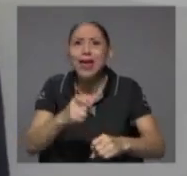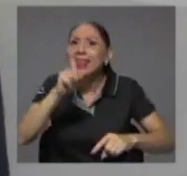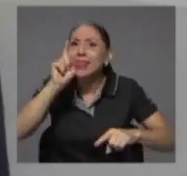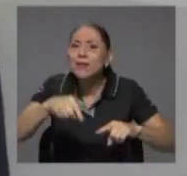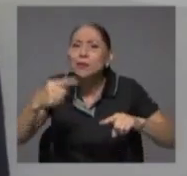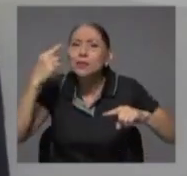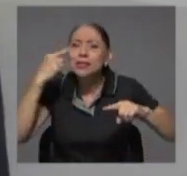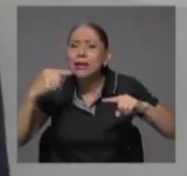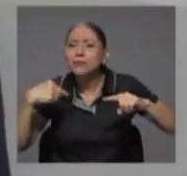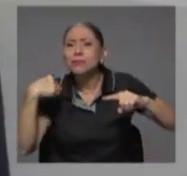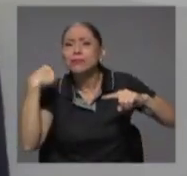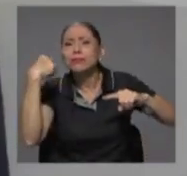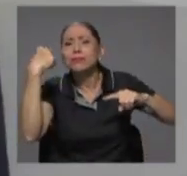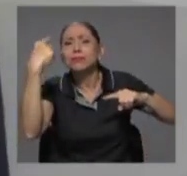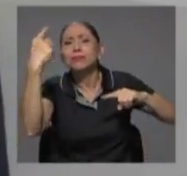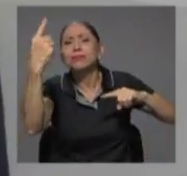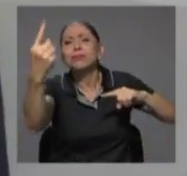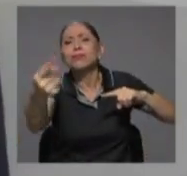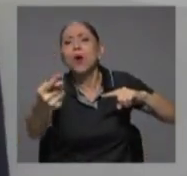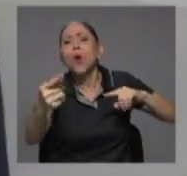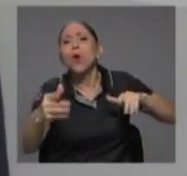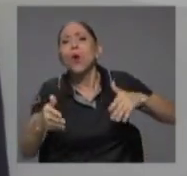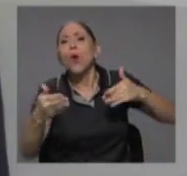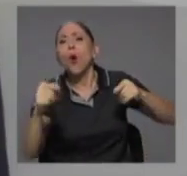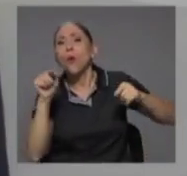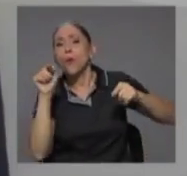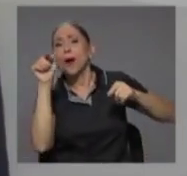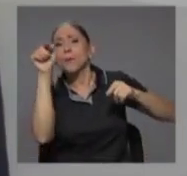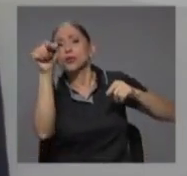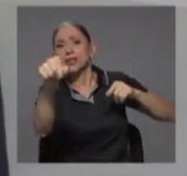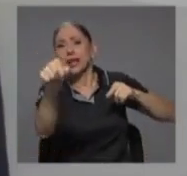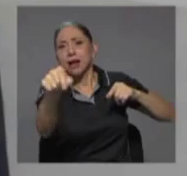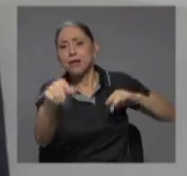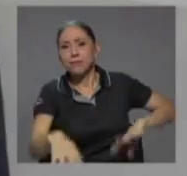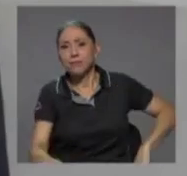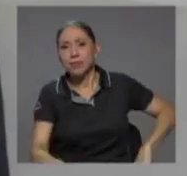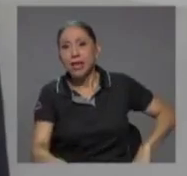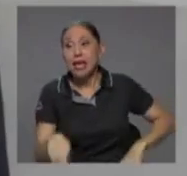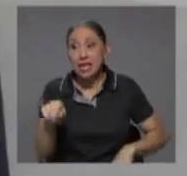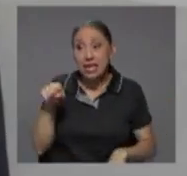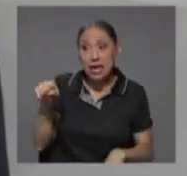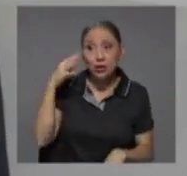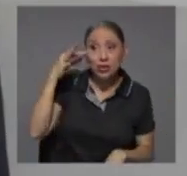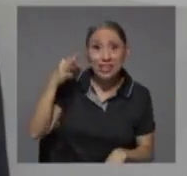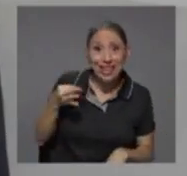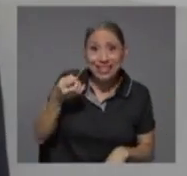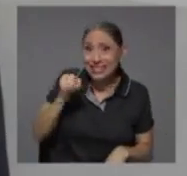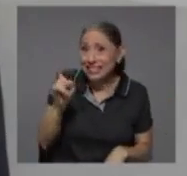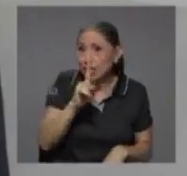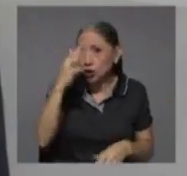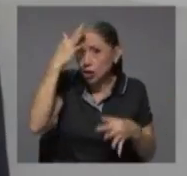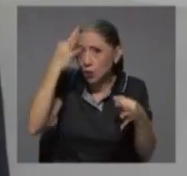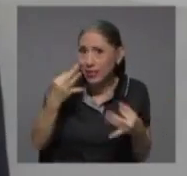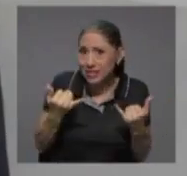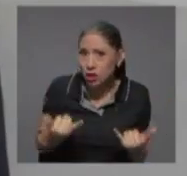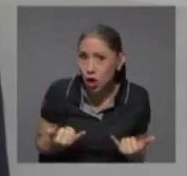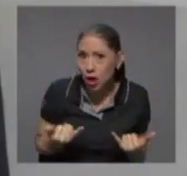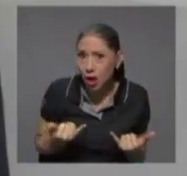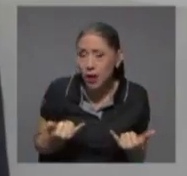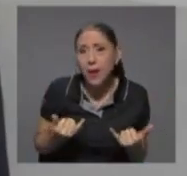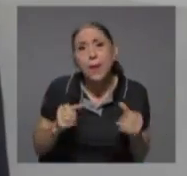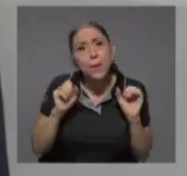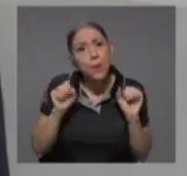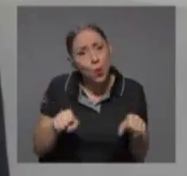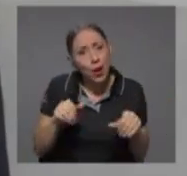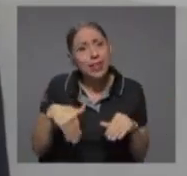cómo vamos a llegar ahí. Y ellos estiman, ¿verdad?, que el costo de no tomar medidas puede ser de alrededor del